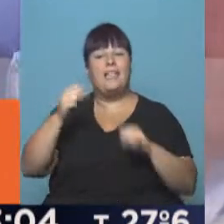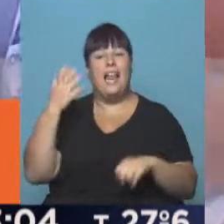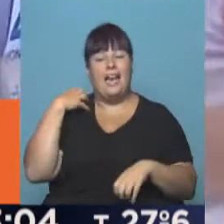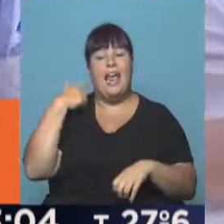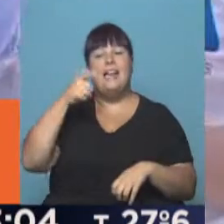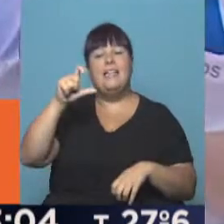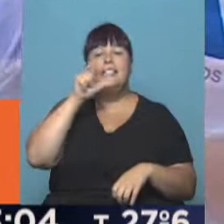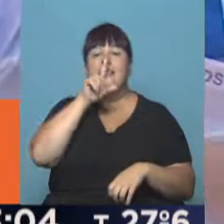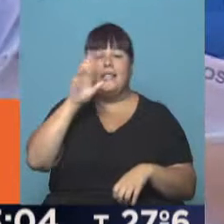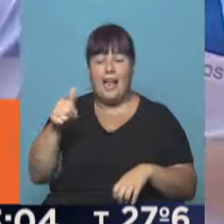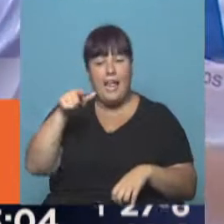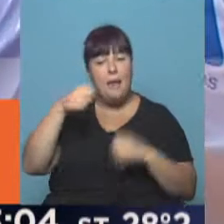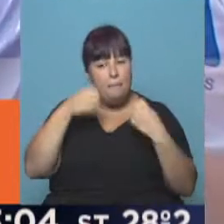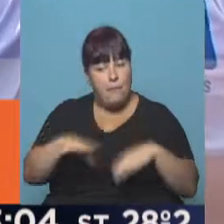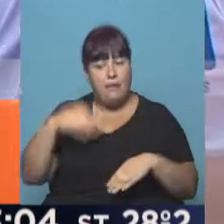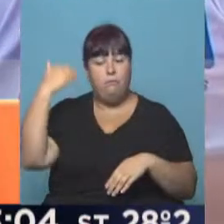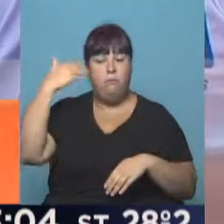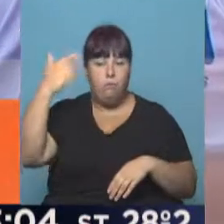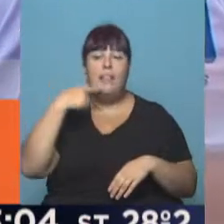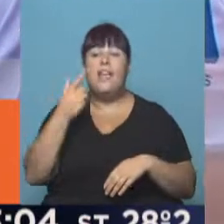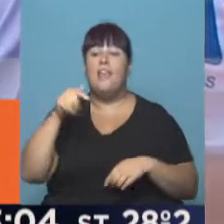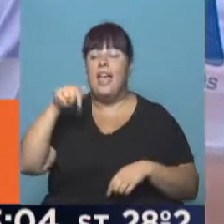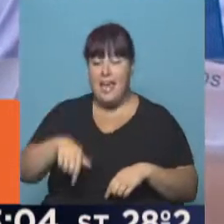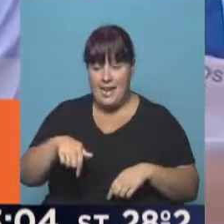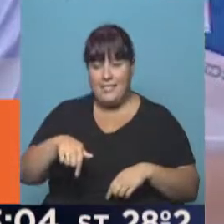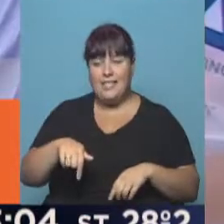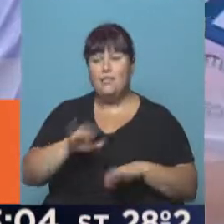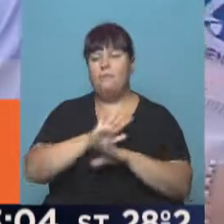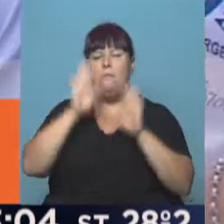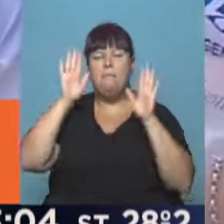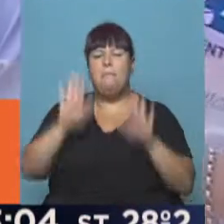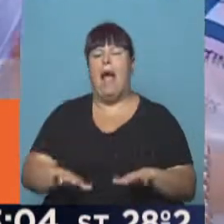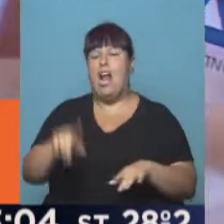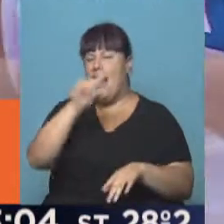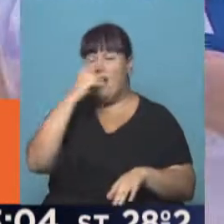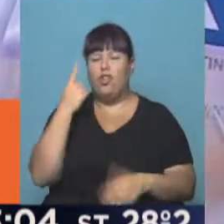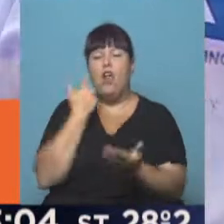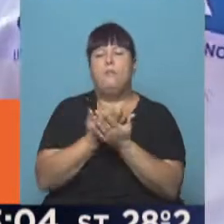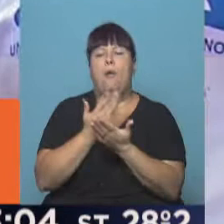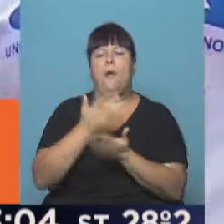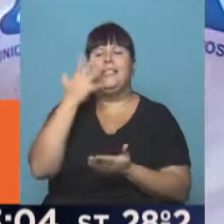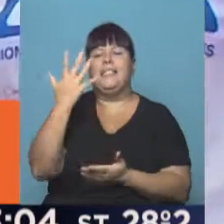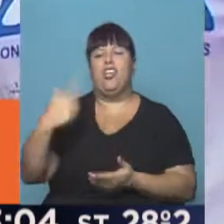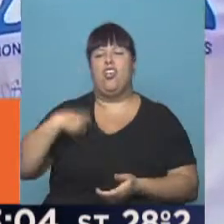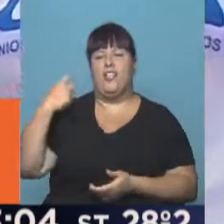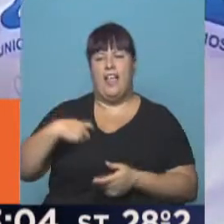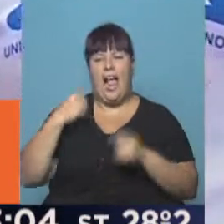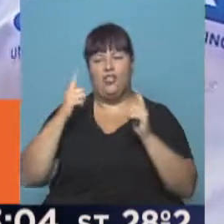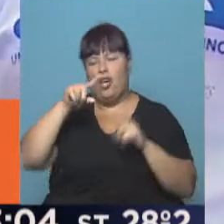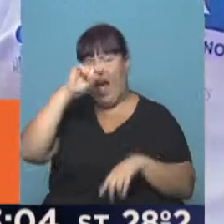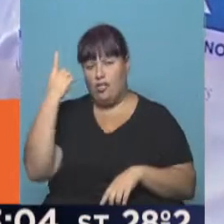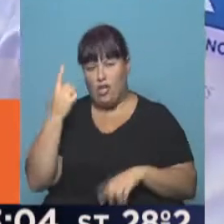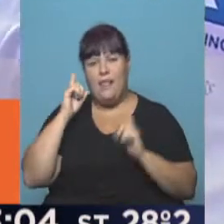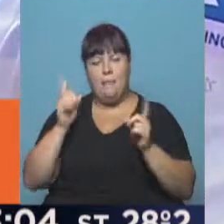de CETERA. Ella empezó el acto diciendo que este es un parazo nacional que han propuesto los 5 gremios